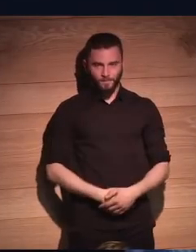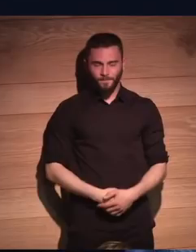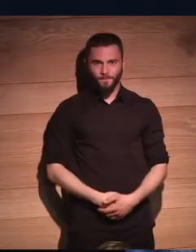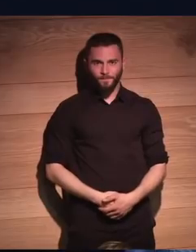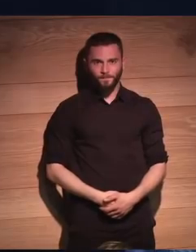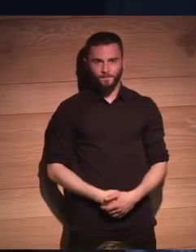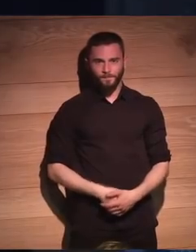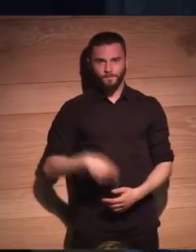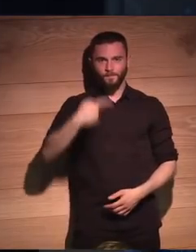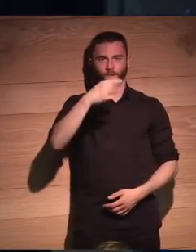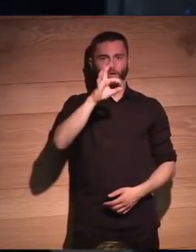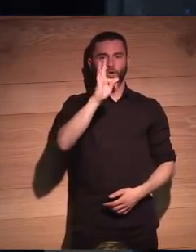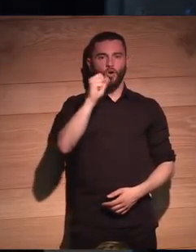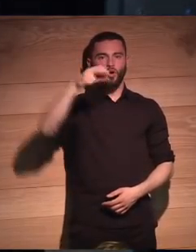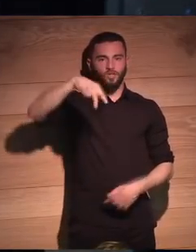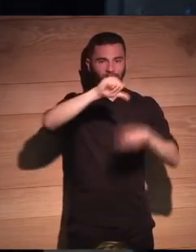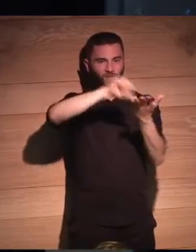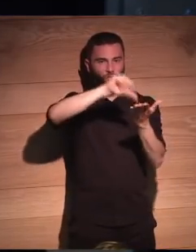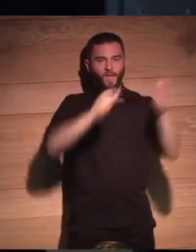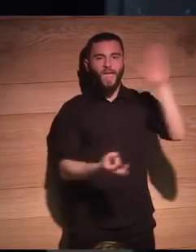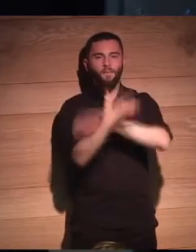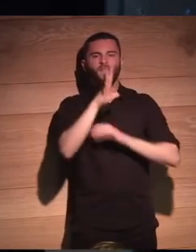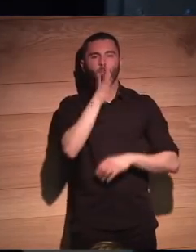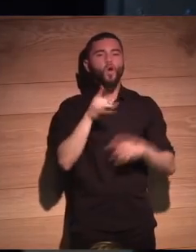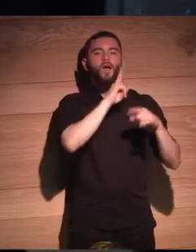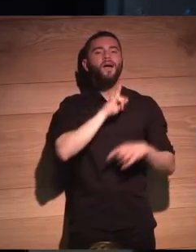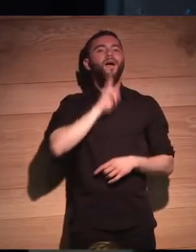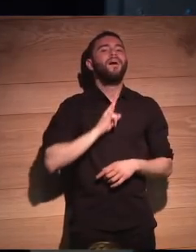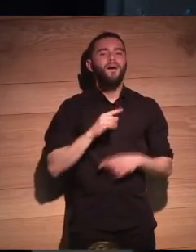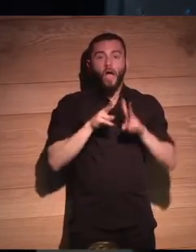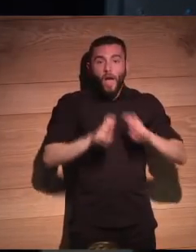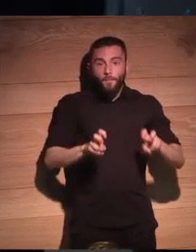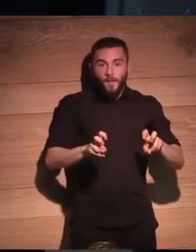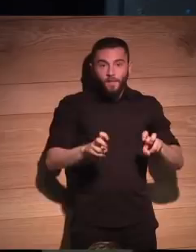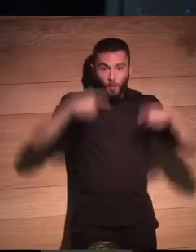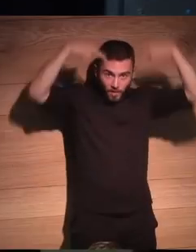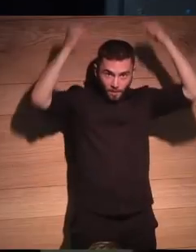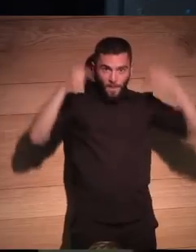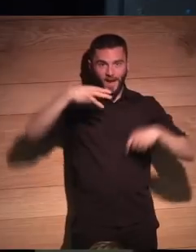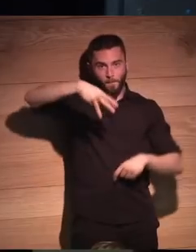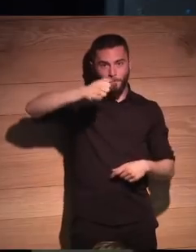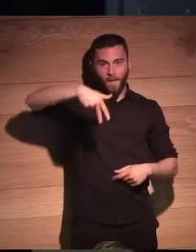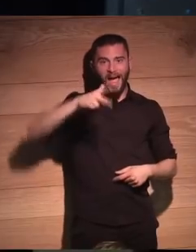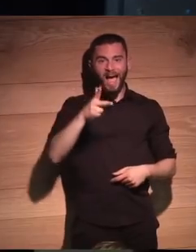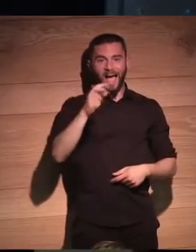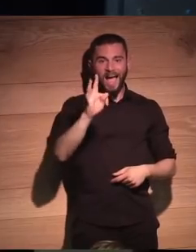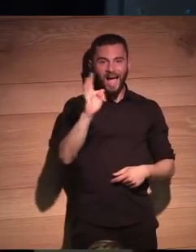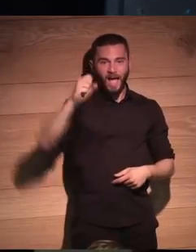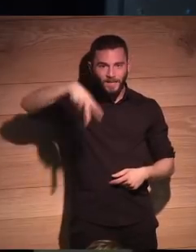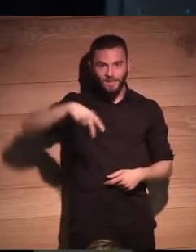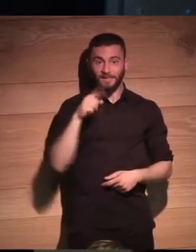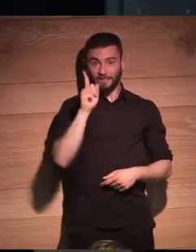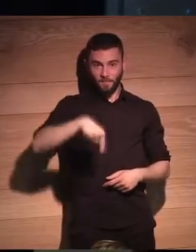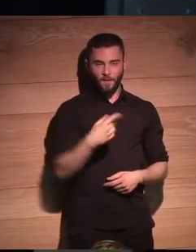qué se inventa Gotham? Las primeras aventuras de Batman, creo recordar que estaban en Manhattan también, pero de repente hacía falta un